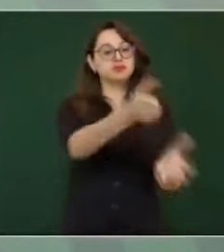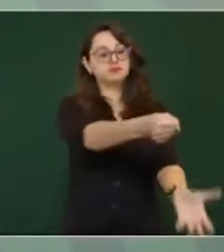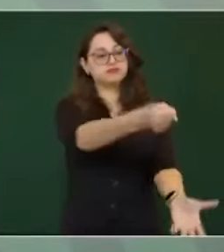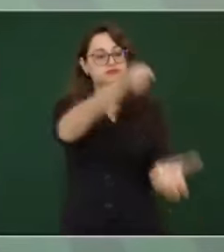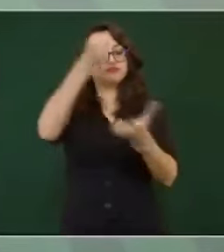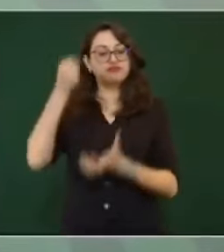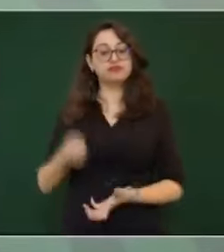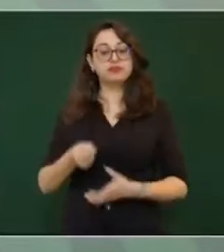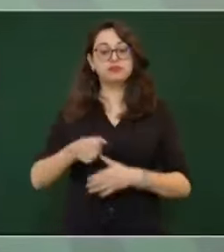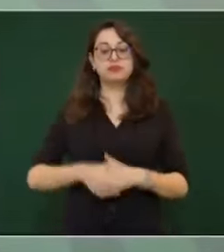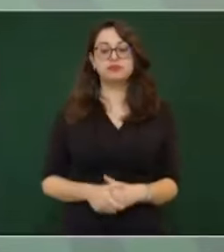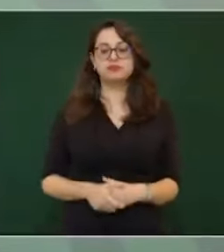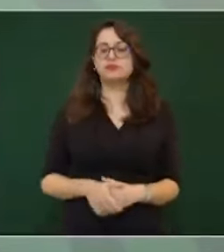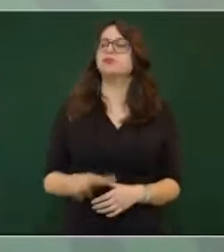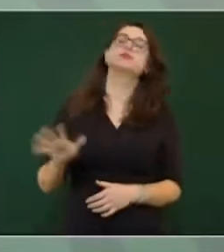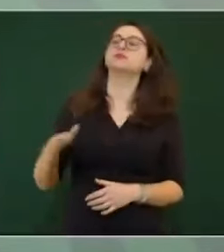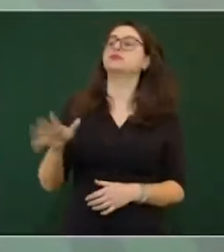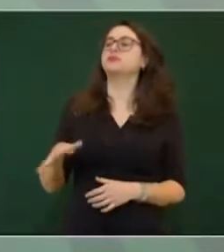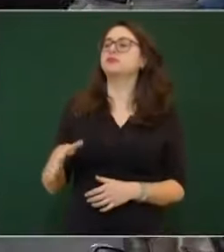¿Cuánto va de ahorro del huachicol?